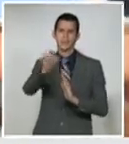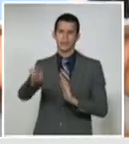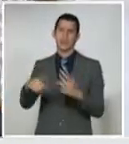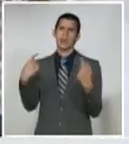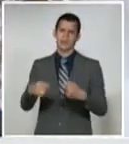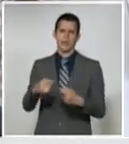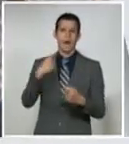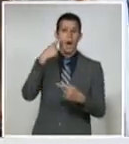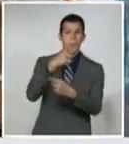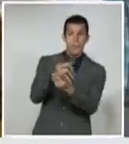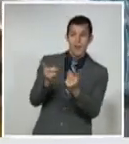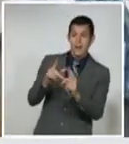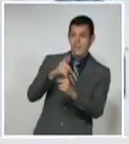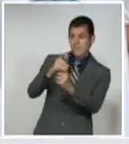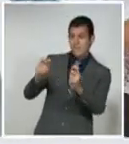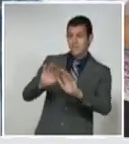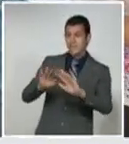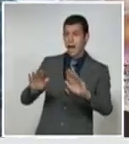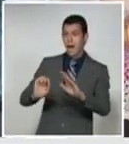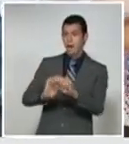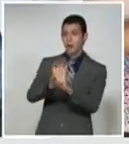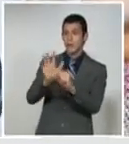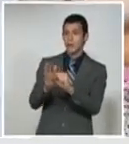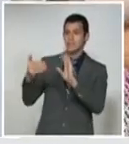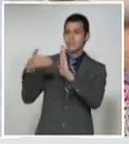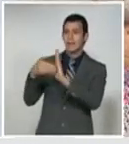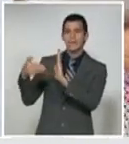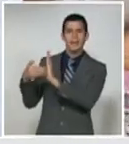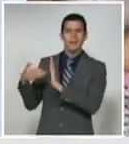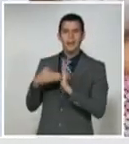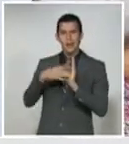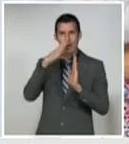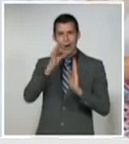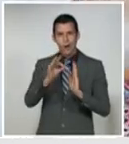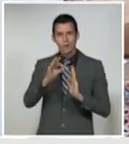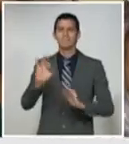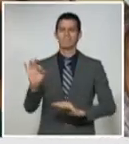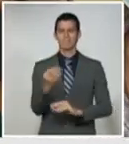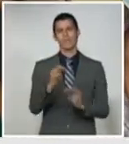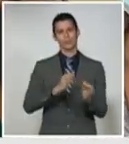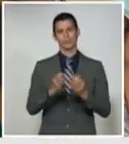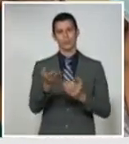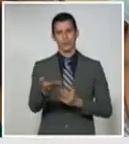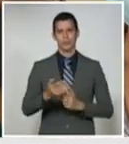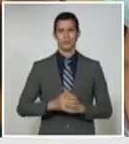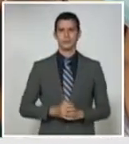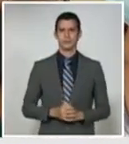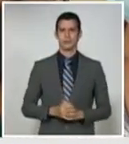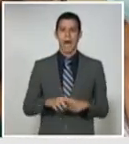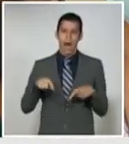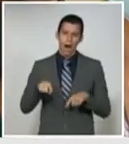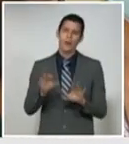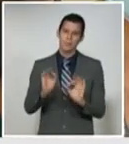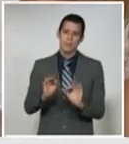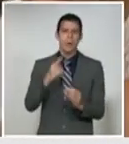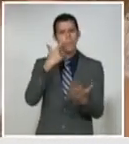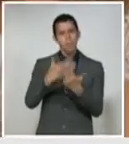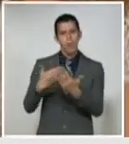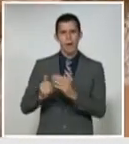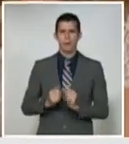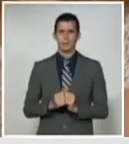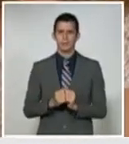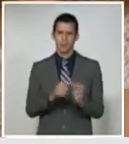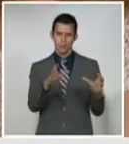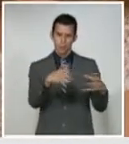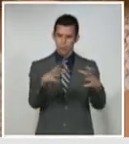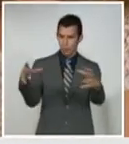y de los científicos por comprobar los beneficios directos en la vida de los cubanos, transcurre la estrategia de vacunación que demanda